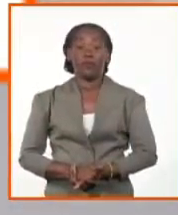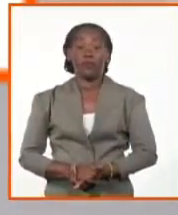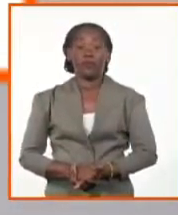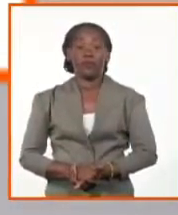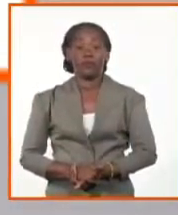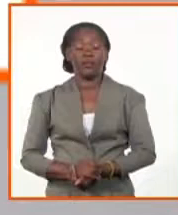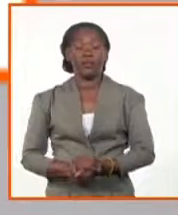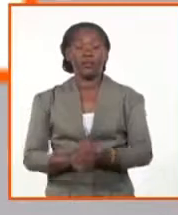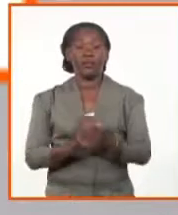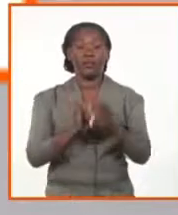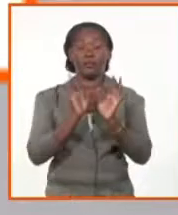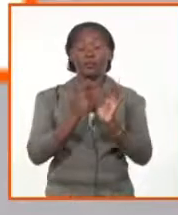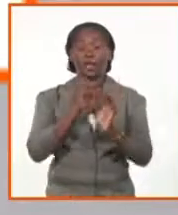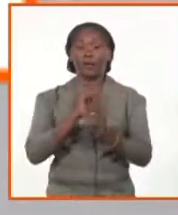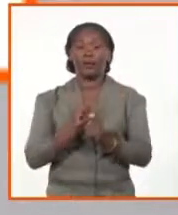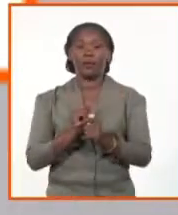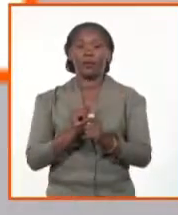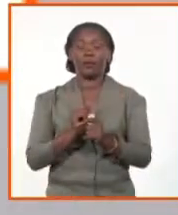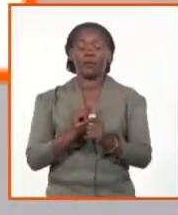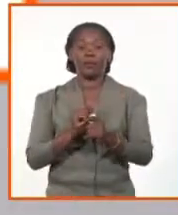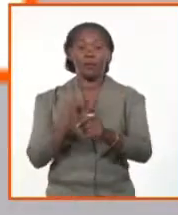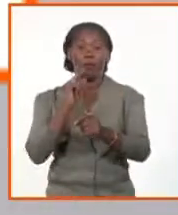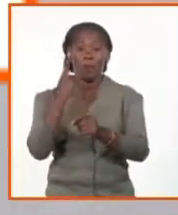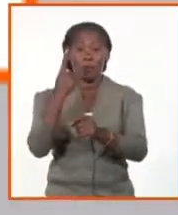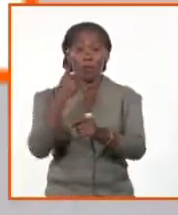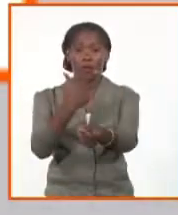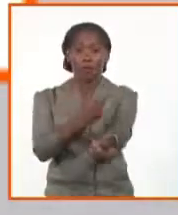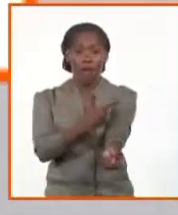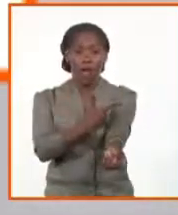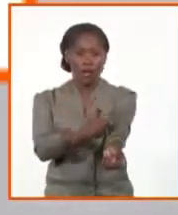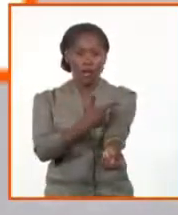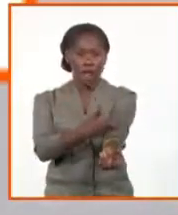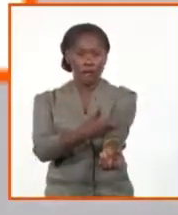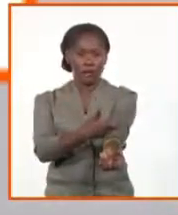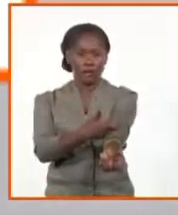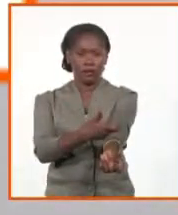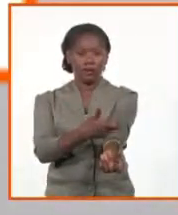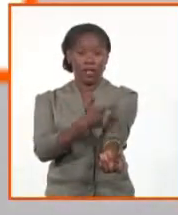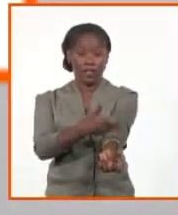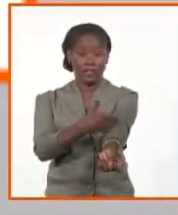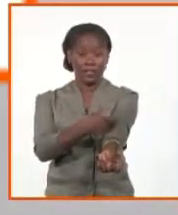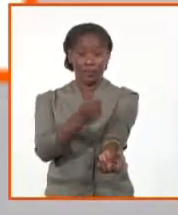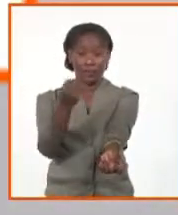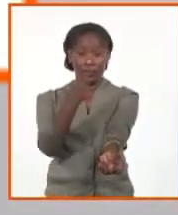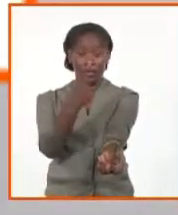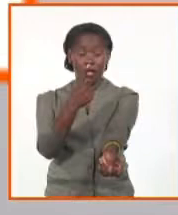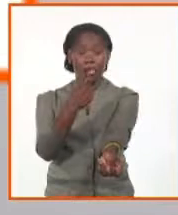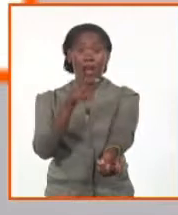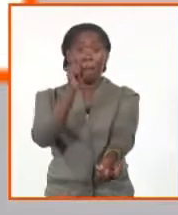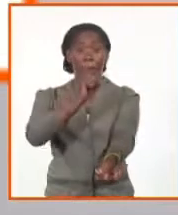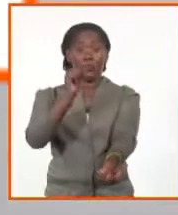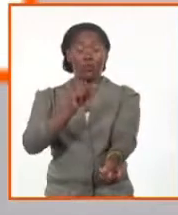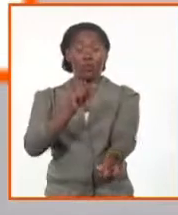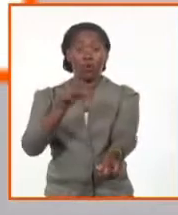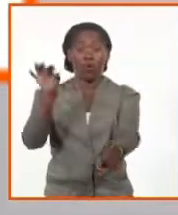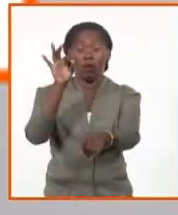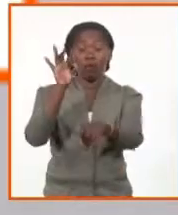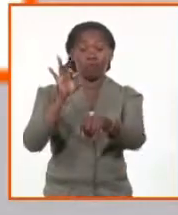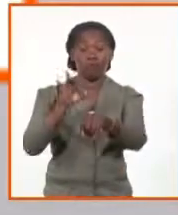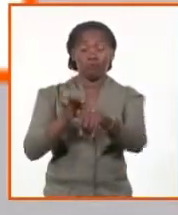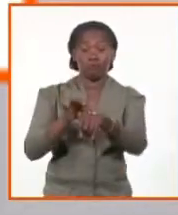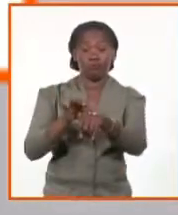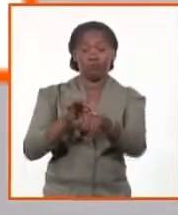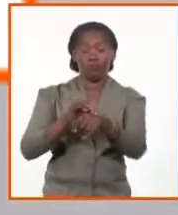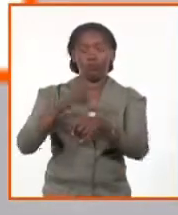escapa el plasma de los vasos sanguíneos es ideal haciéndose la persona también hay una fuga capilar por eso